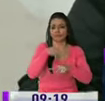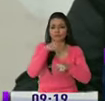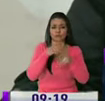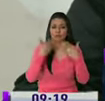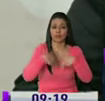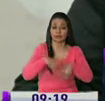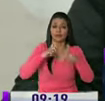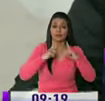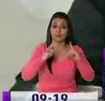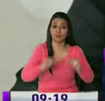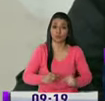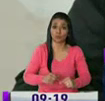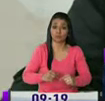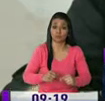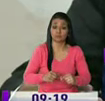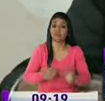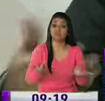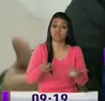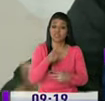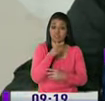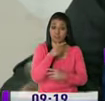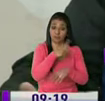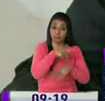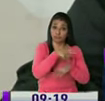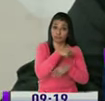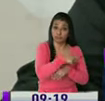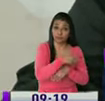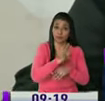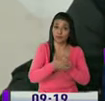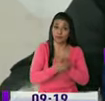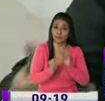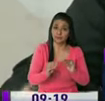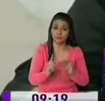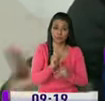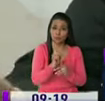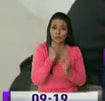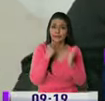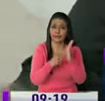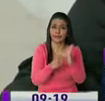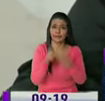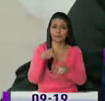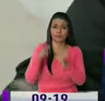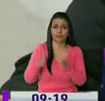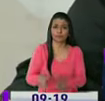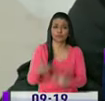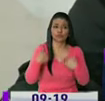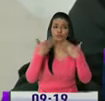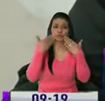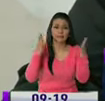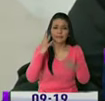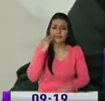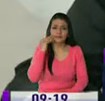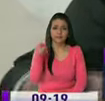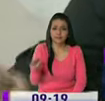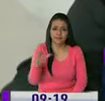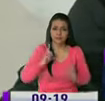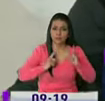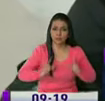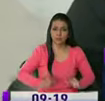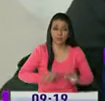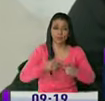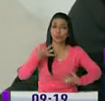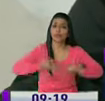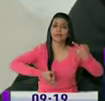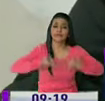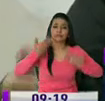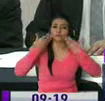ya no quedarán en manos de profesionales no capacitados, como pueden ser peritos que a veces no tienen la experiencia del caso, o jueces que